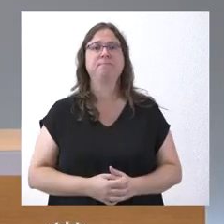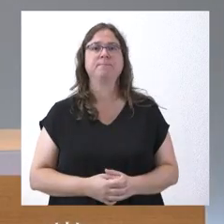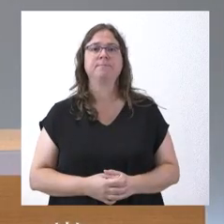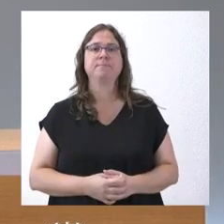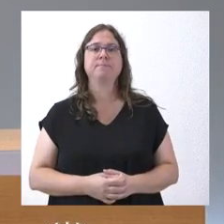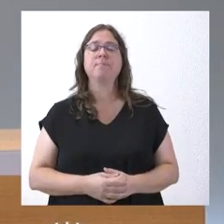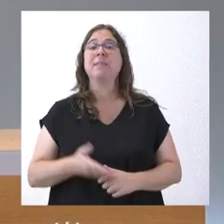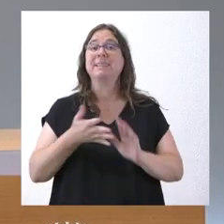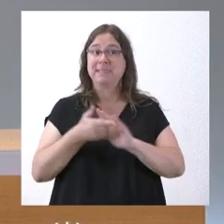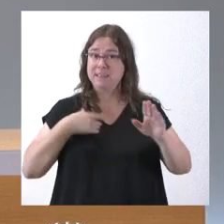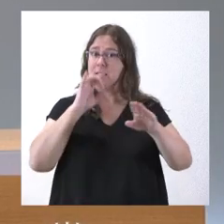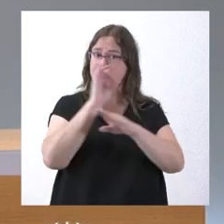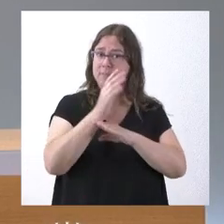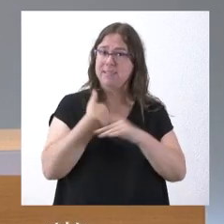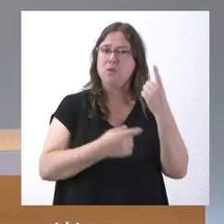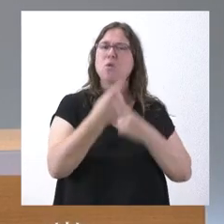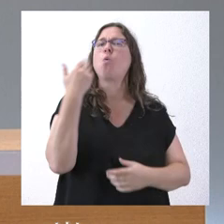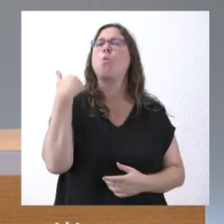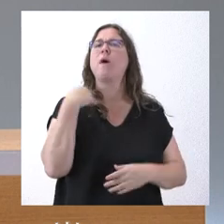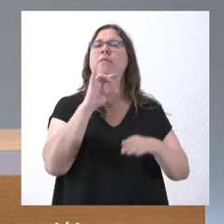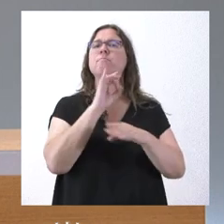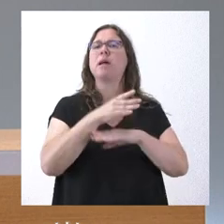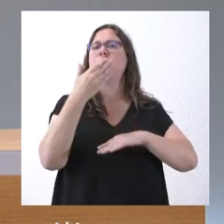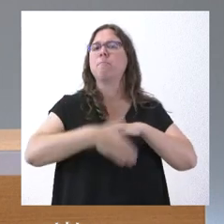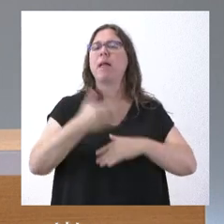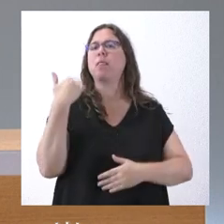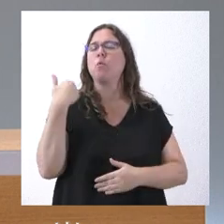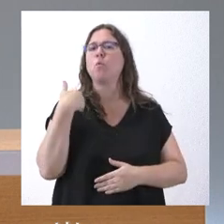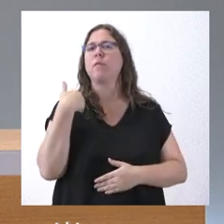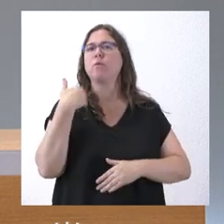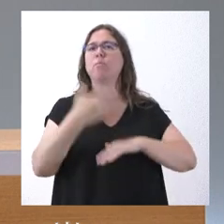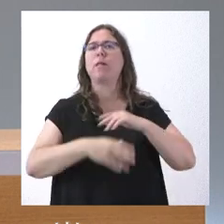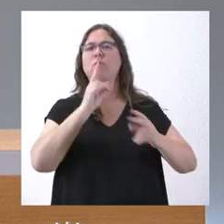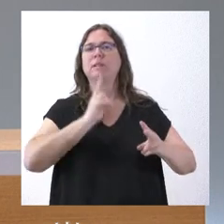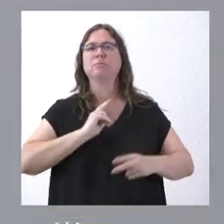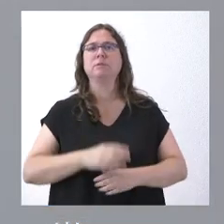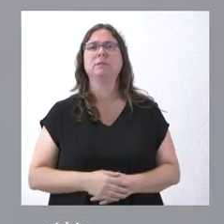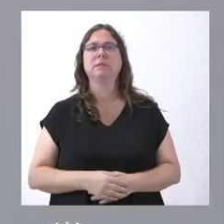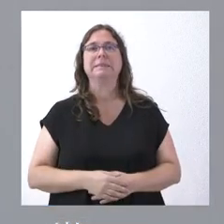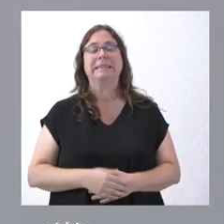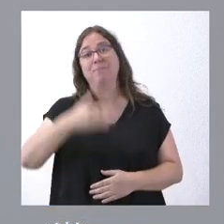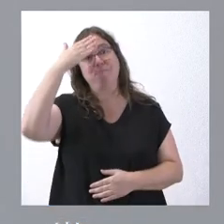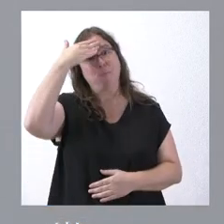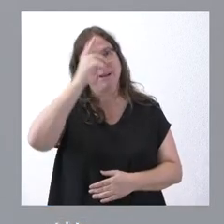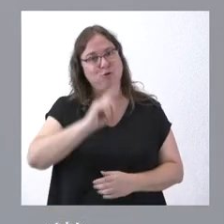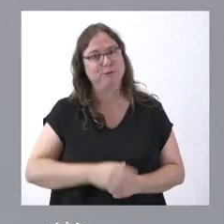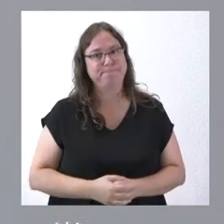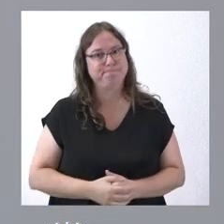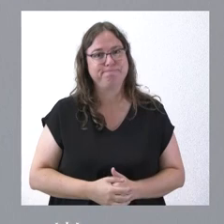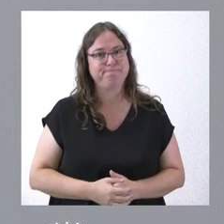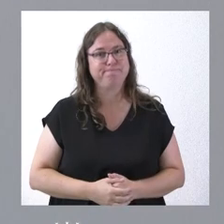dicho que ya se ha remitido al consultivo, no sé cuándo se ha remitido y qué plazo tiene para que responda. Pues no me lo sé de memoria.